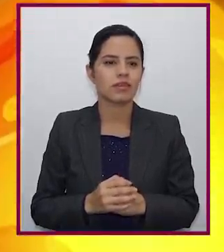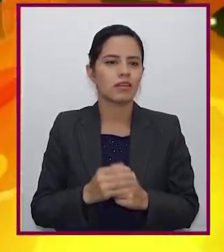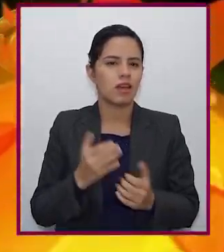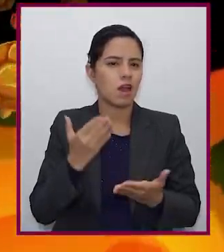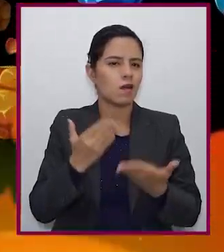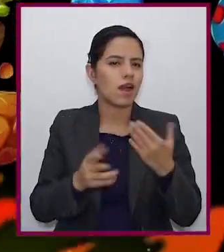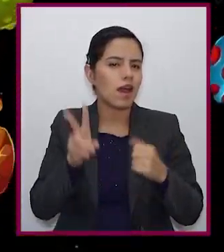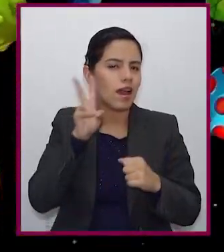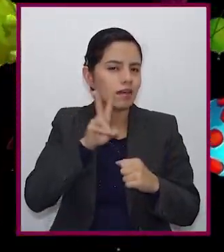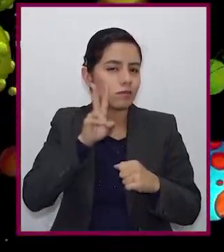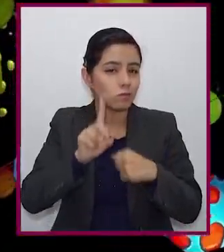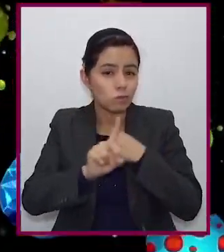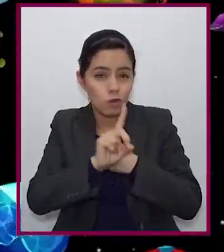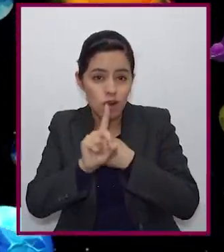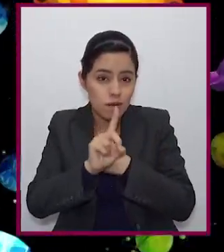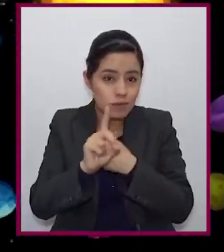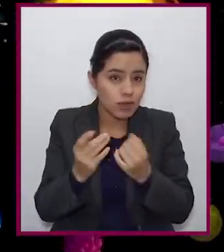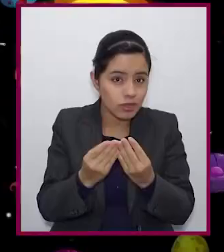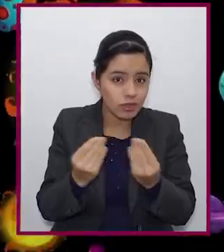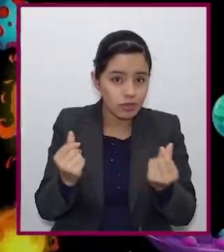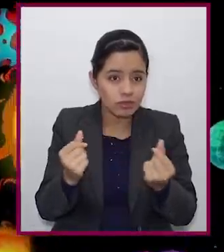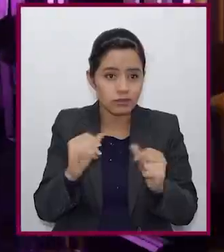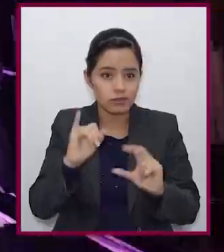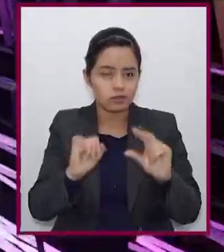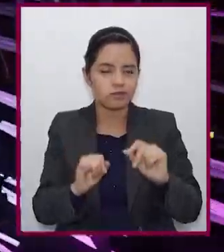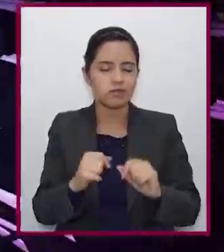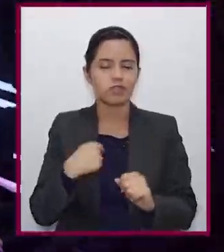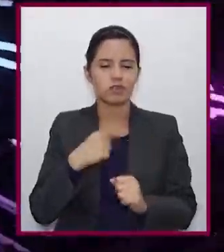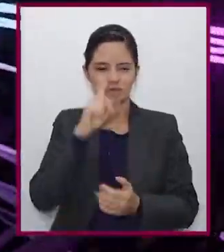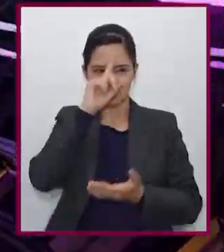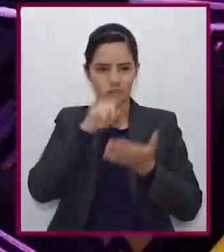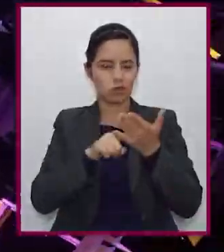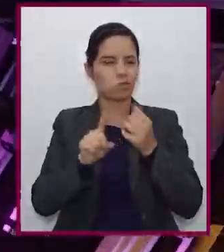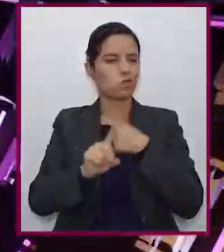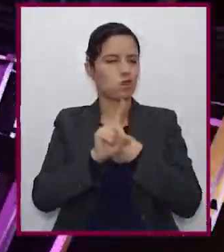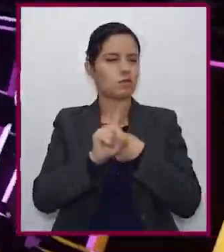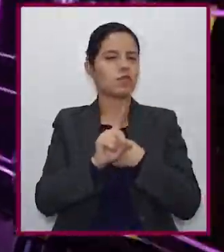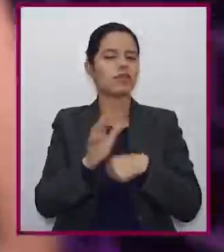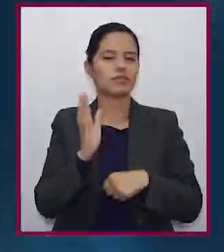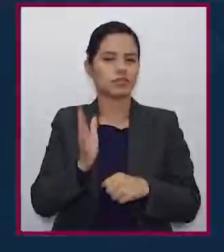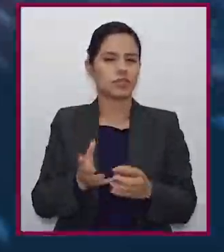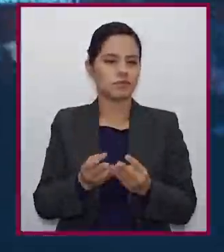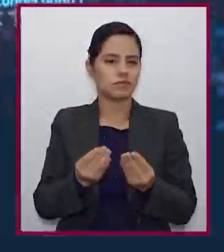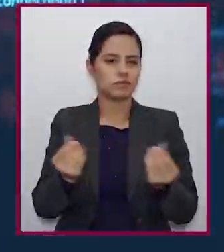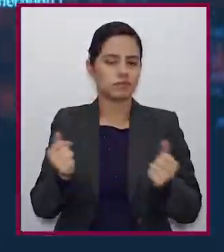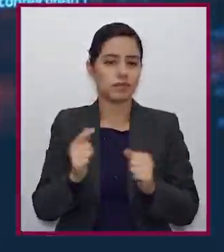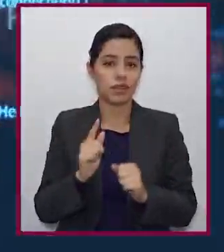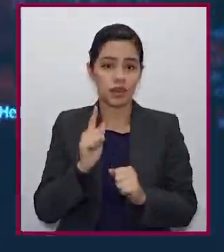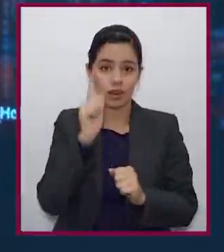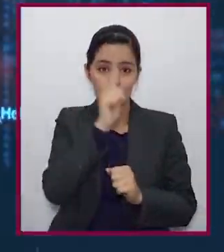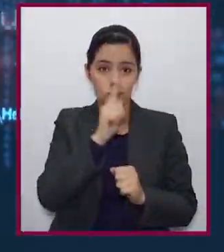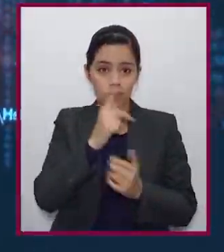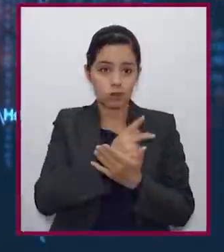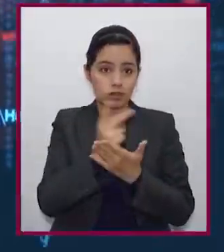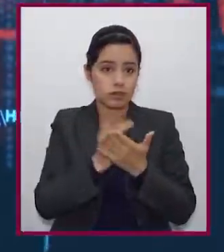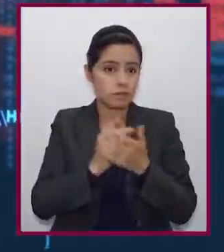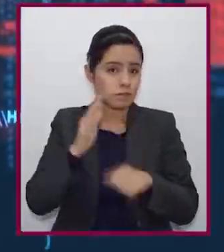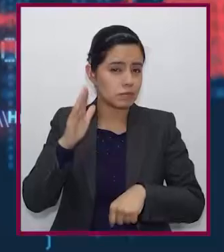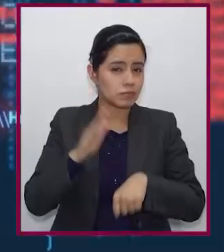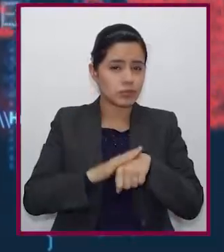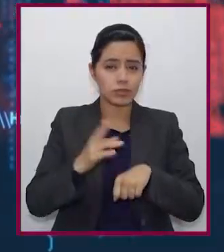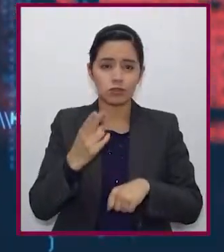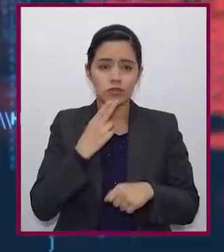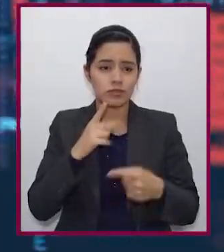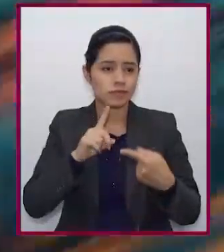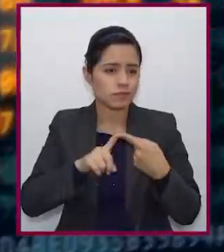Ay, vamos a ver si lograron resolver su problemita. Creo que ya resolví el problema, Axel. El lenguaje de programación más utilizado en